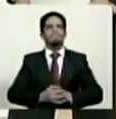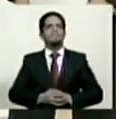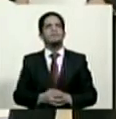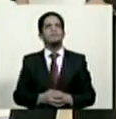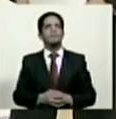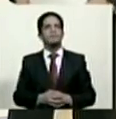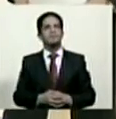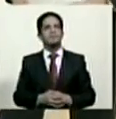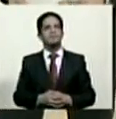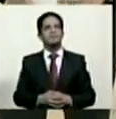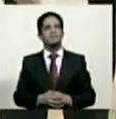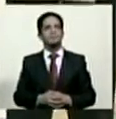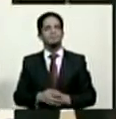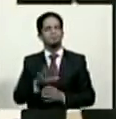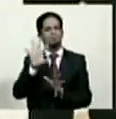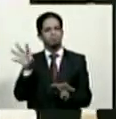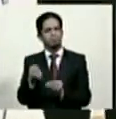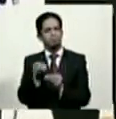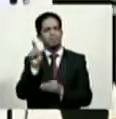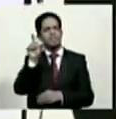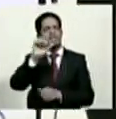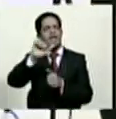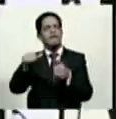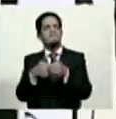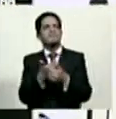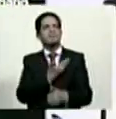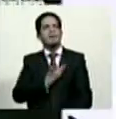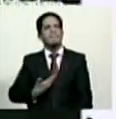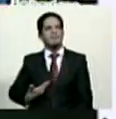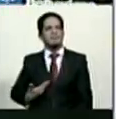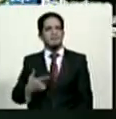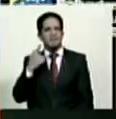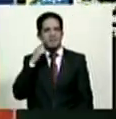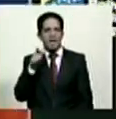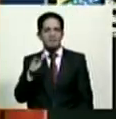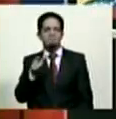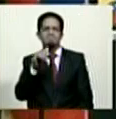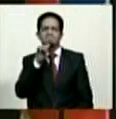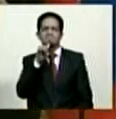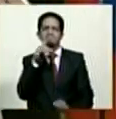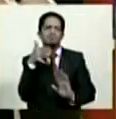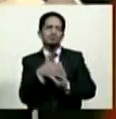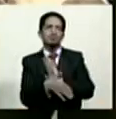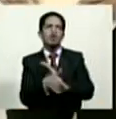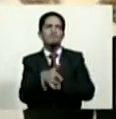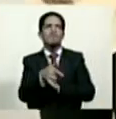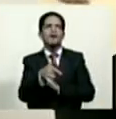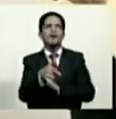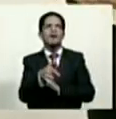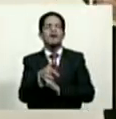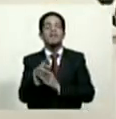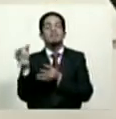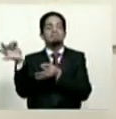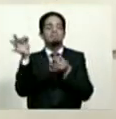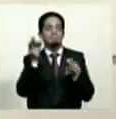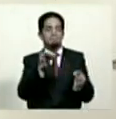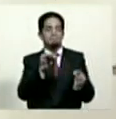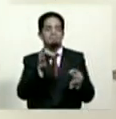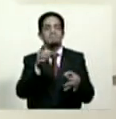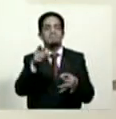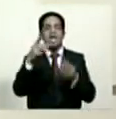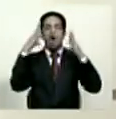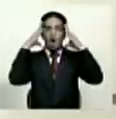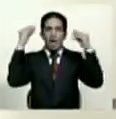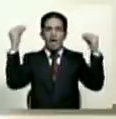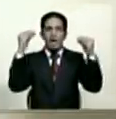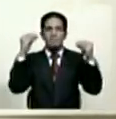Parte de las declaraciones de la vicepresidenta ejecutiva Delcy Rodríguez, quien inicialmente hacía referencia a la nota diplomática que recibió Venezuela por parte de los Países Bajos, en